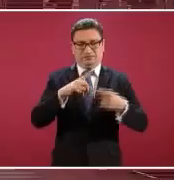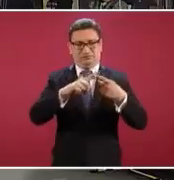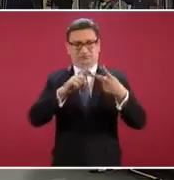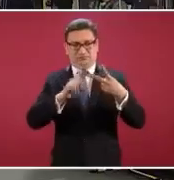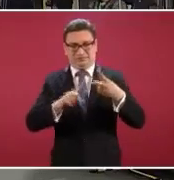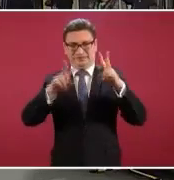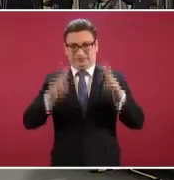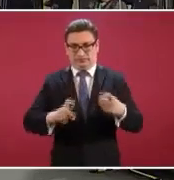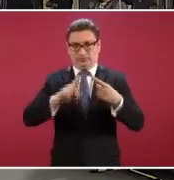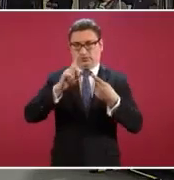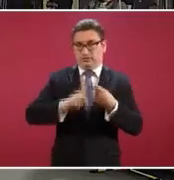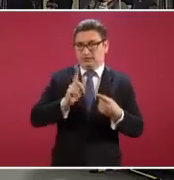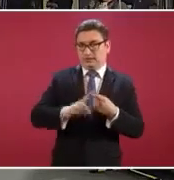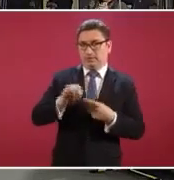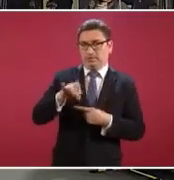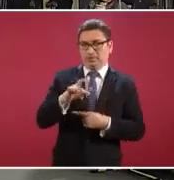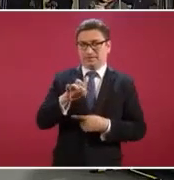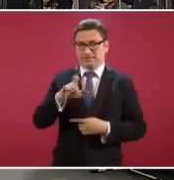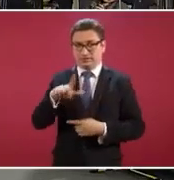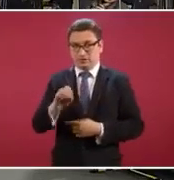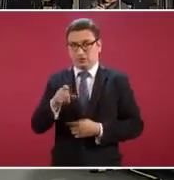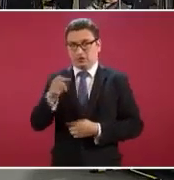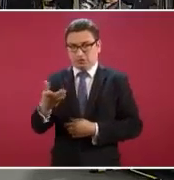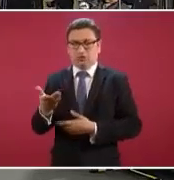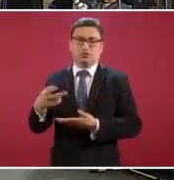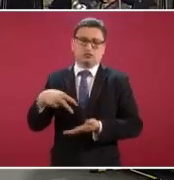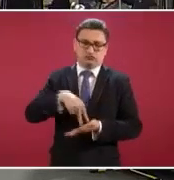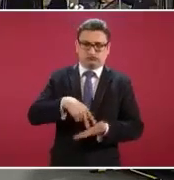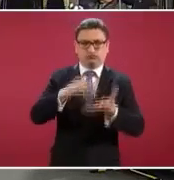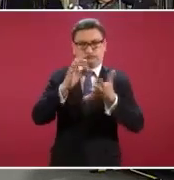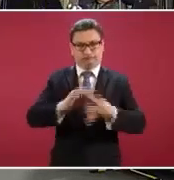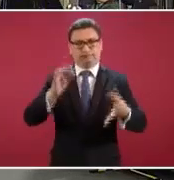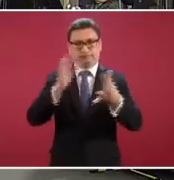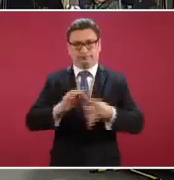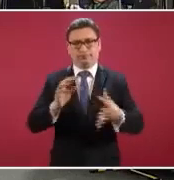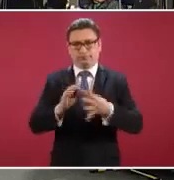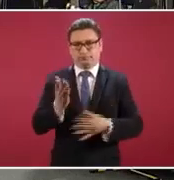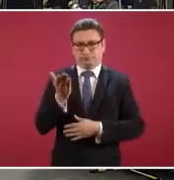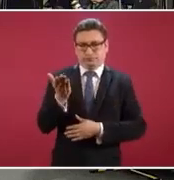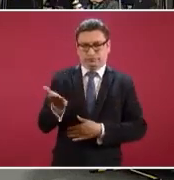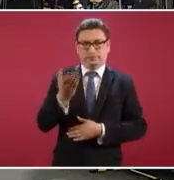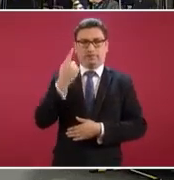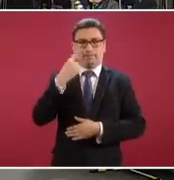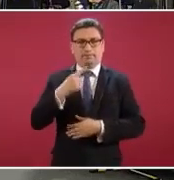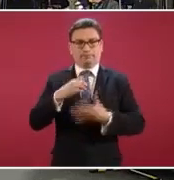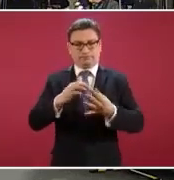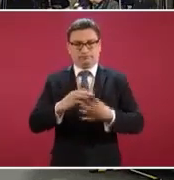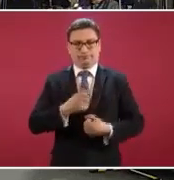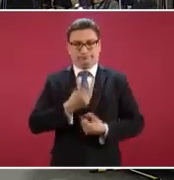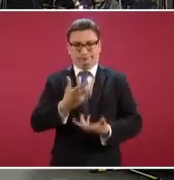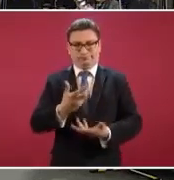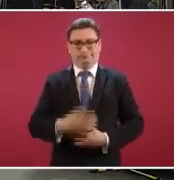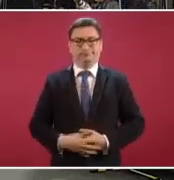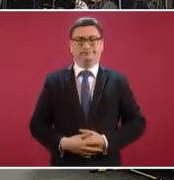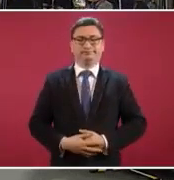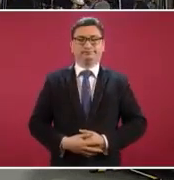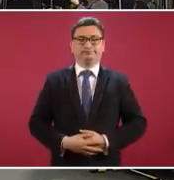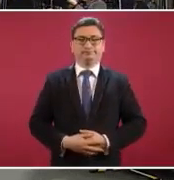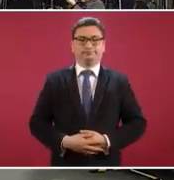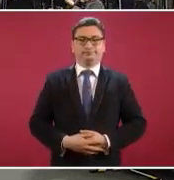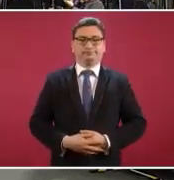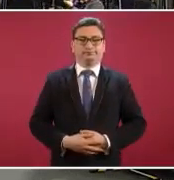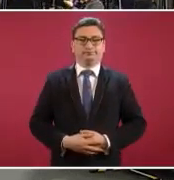voy a pedir a Marcelo Ebrard que comience, que inicie con nuestra postura.